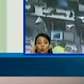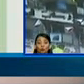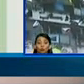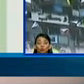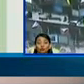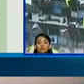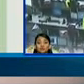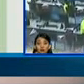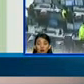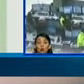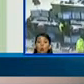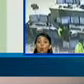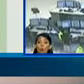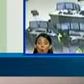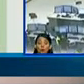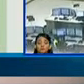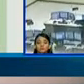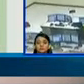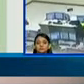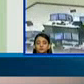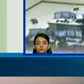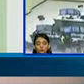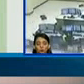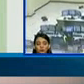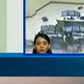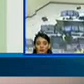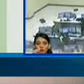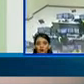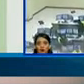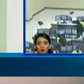www.quito.gov.es o también en nuestra cuenta de Twitter